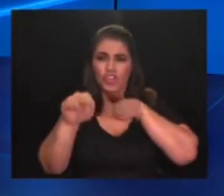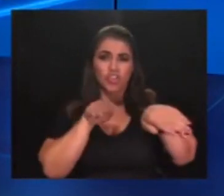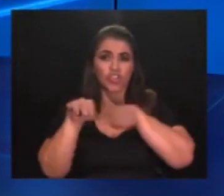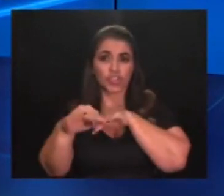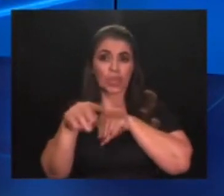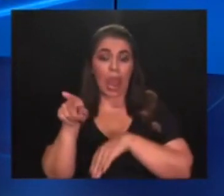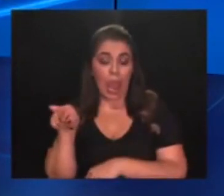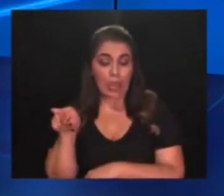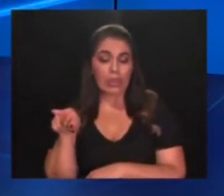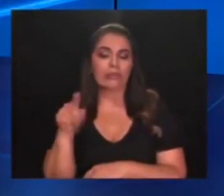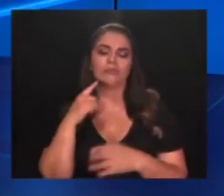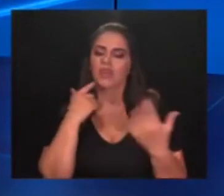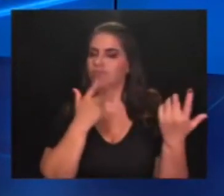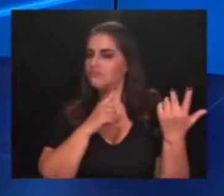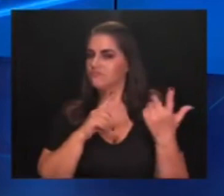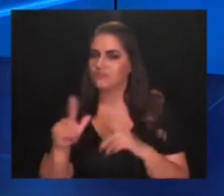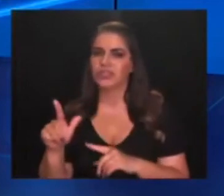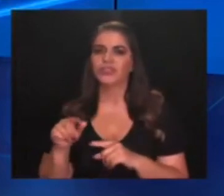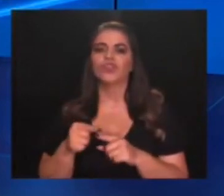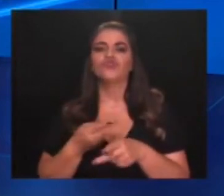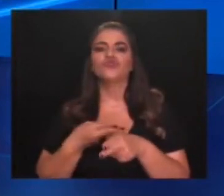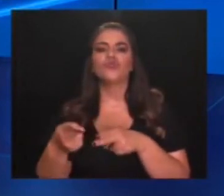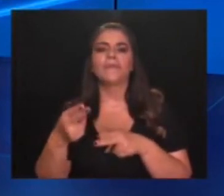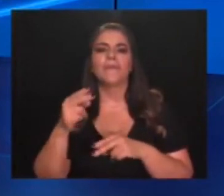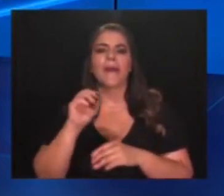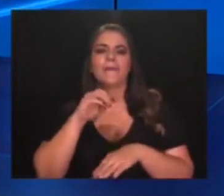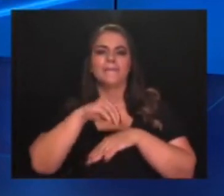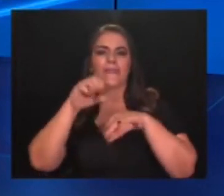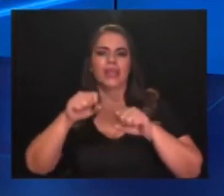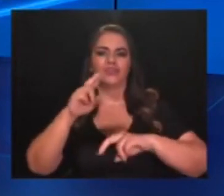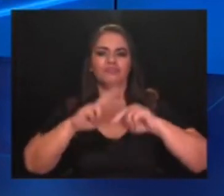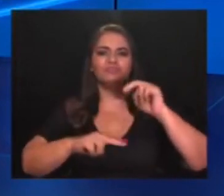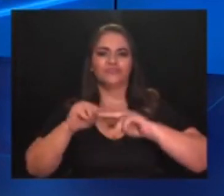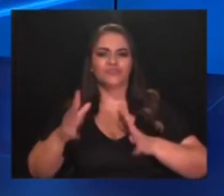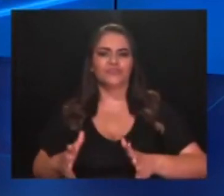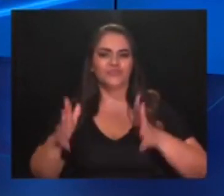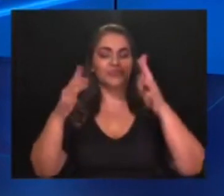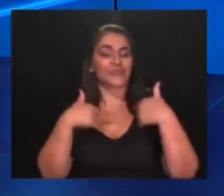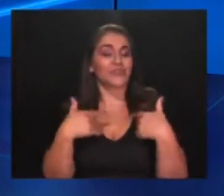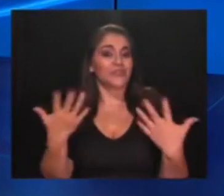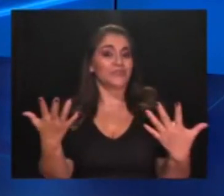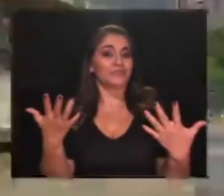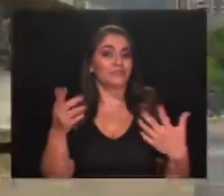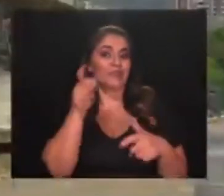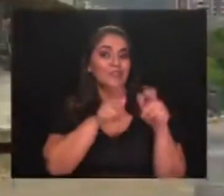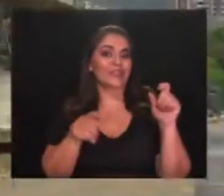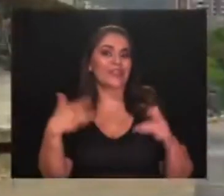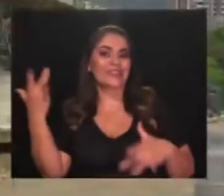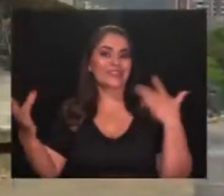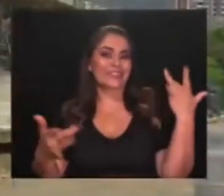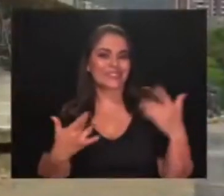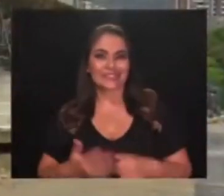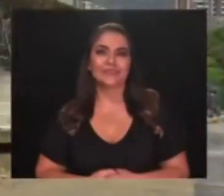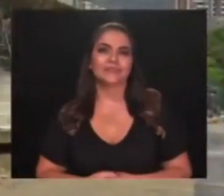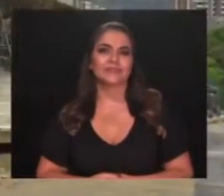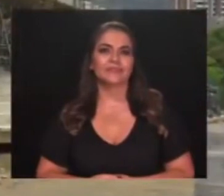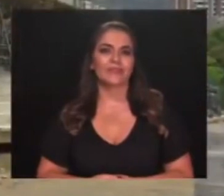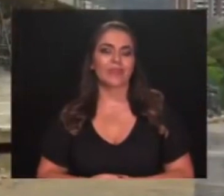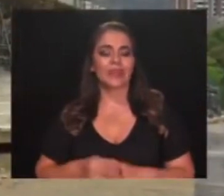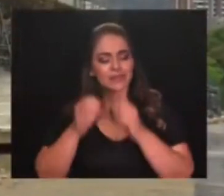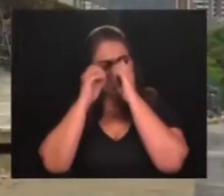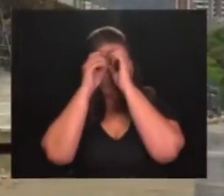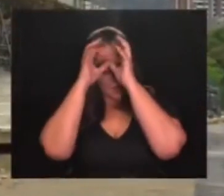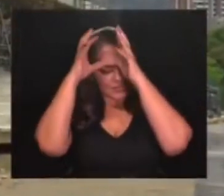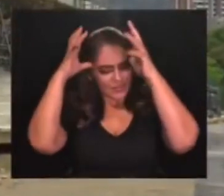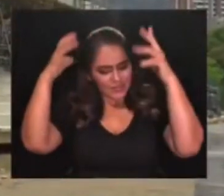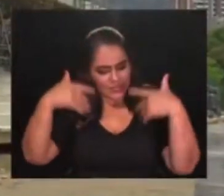reinicia obras de manera oficial este lunes. Alegría entonces para la familia del automovilismo. El sueño de contar con un